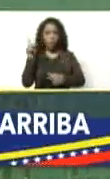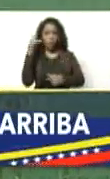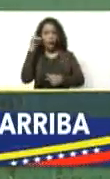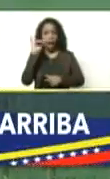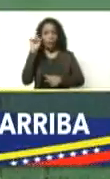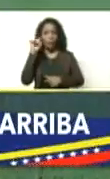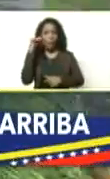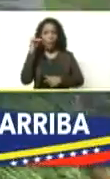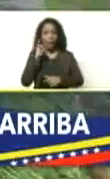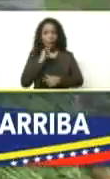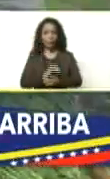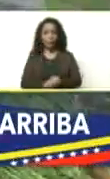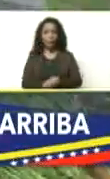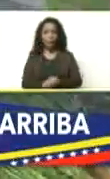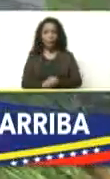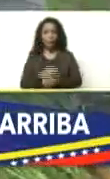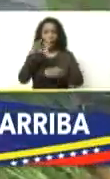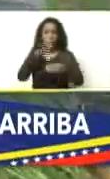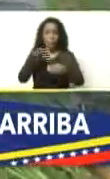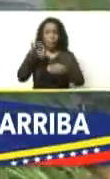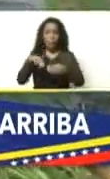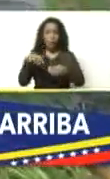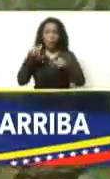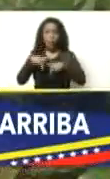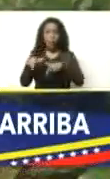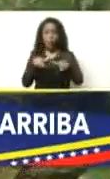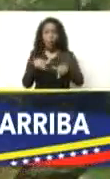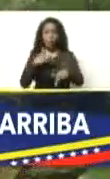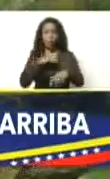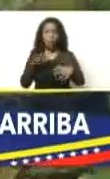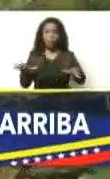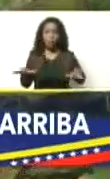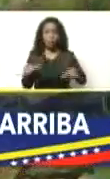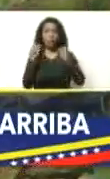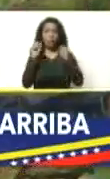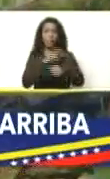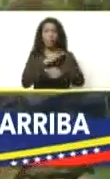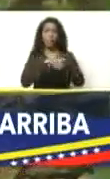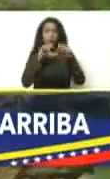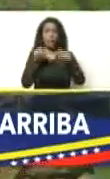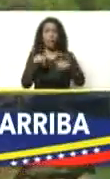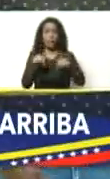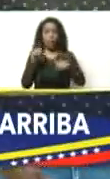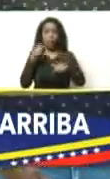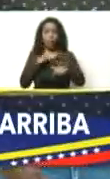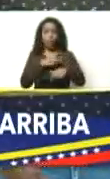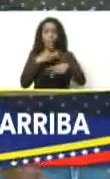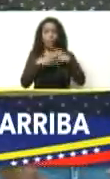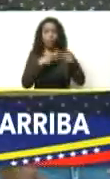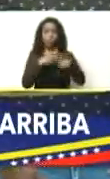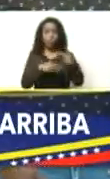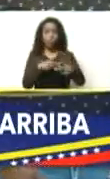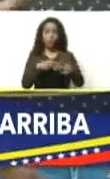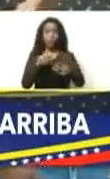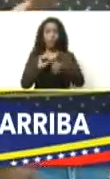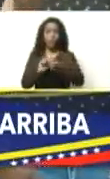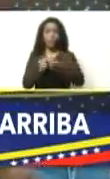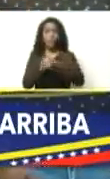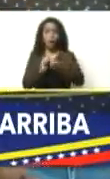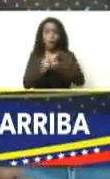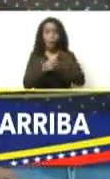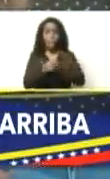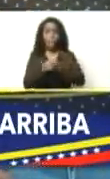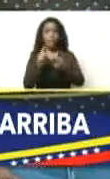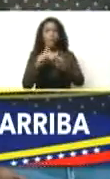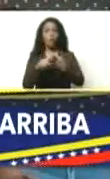contamos con semillas autóctonas de la zona que las hemos venido rescatando. Hemos estado produciendo semilla de papa con los productores,